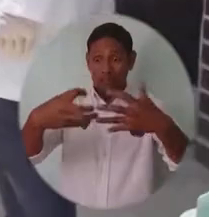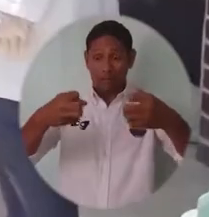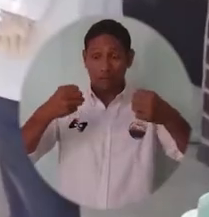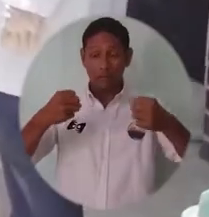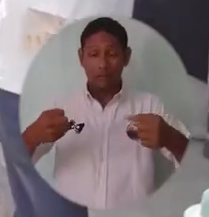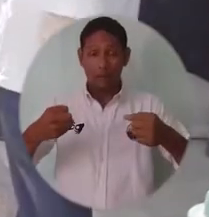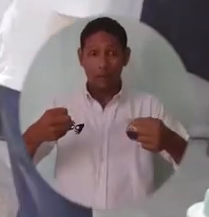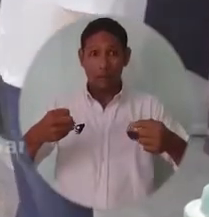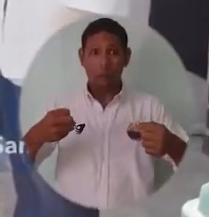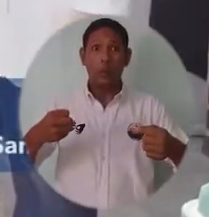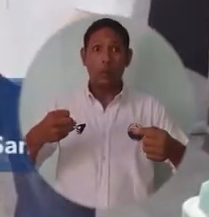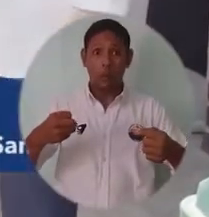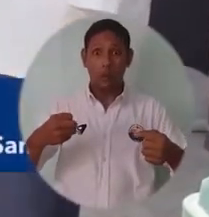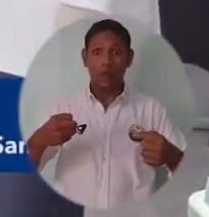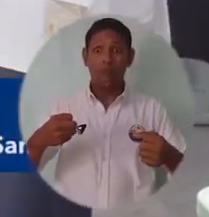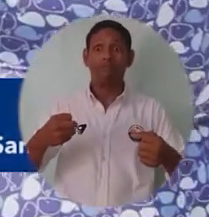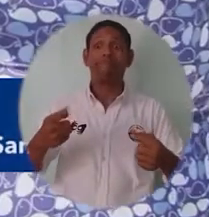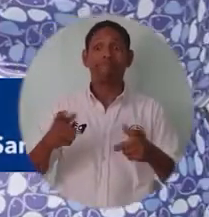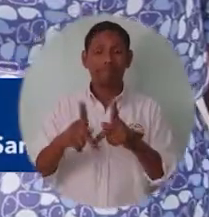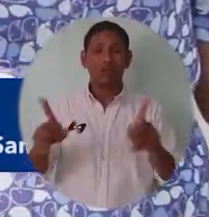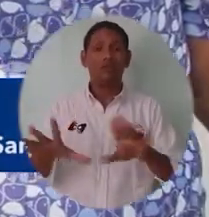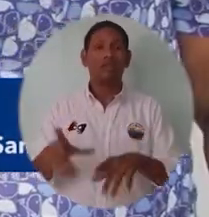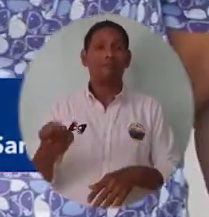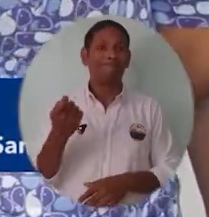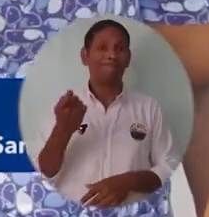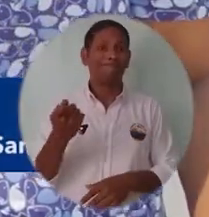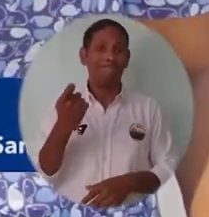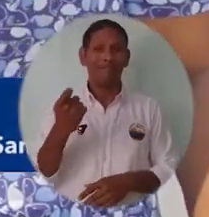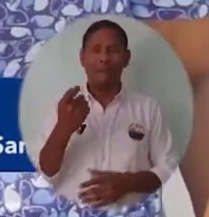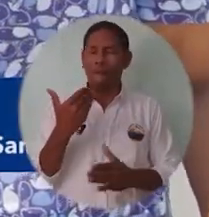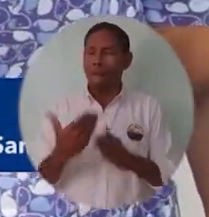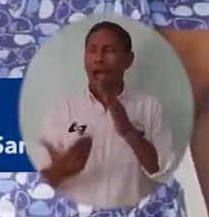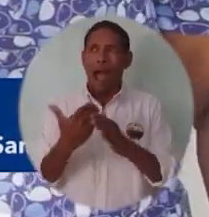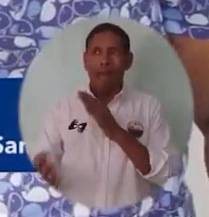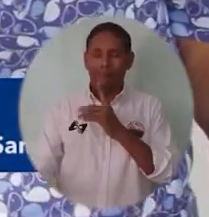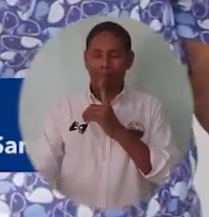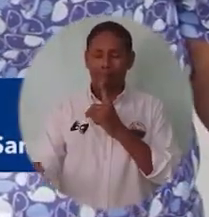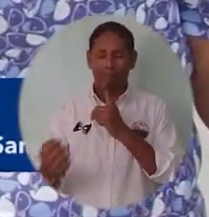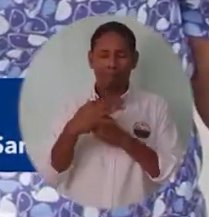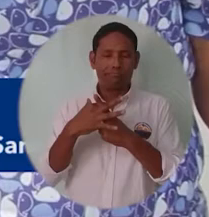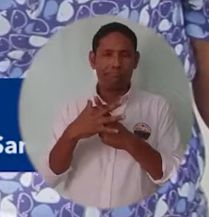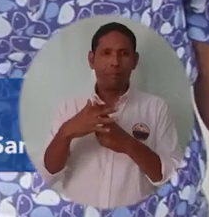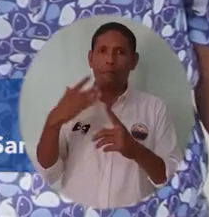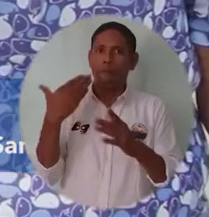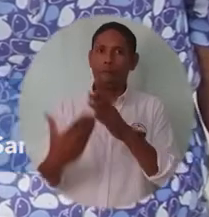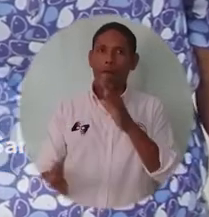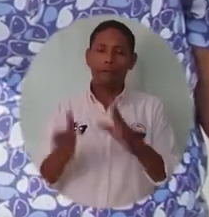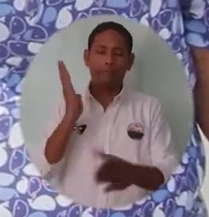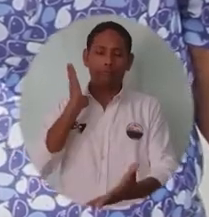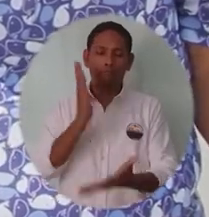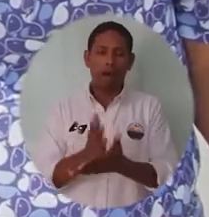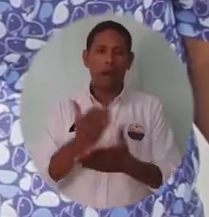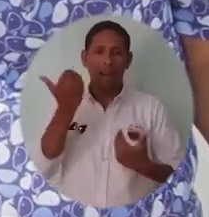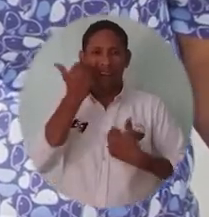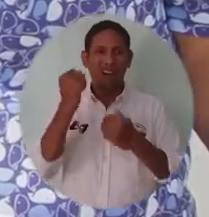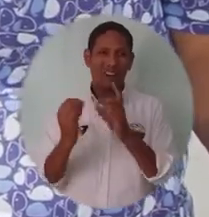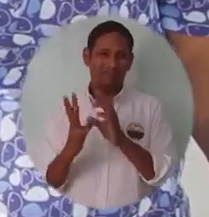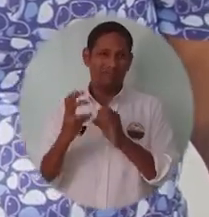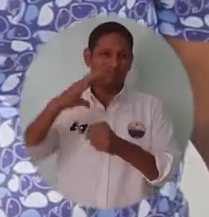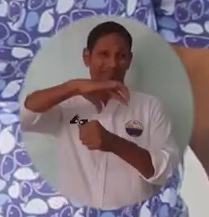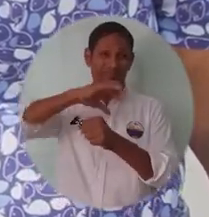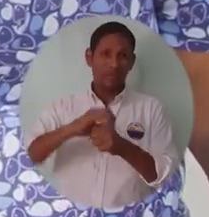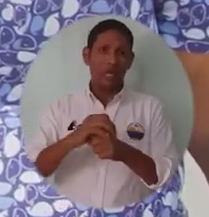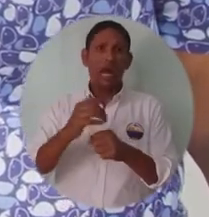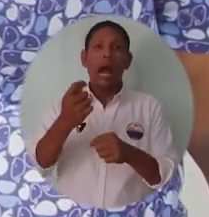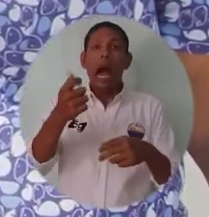establecimiento penitenciario. La ayuda, ante todo, queremos agradecerles mucho, porque estamos ya, como es una pandemia, los recursos ya son escasos,